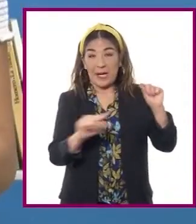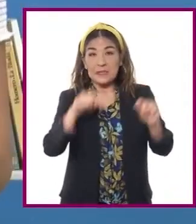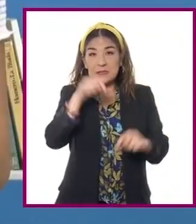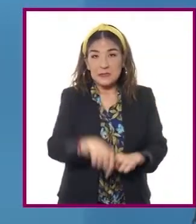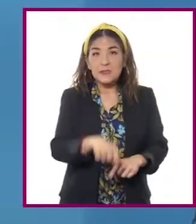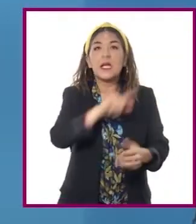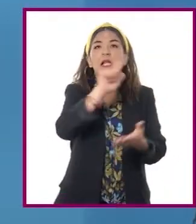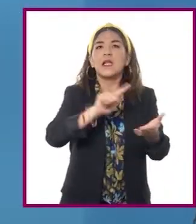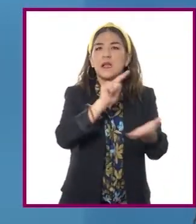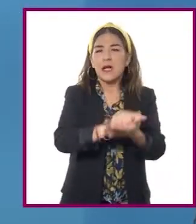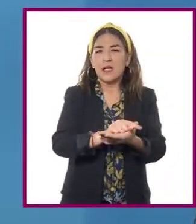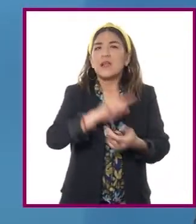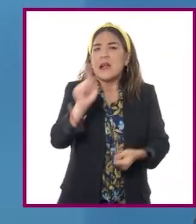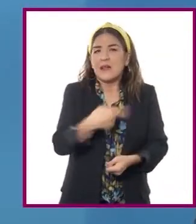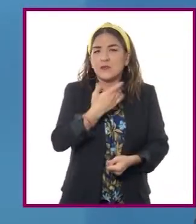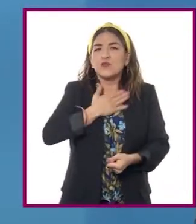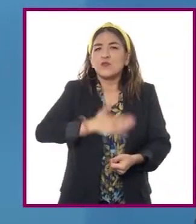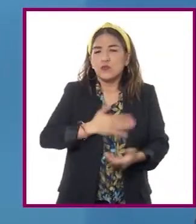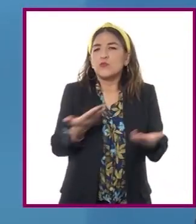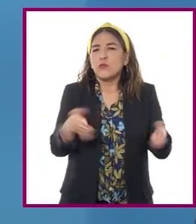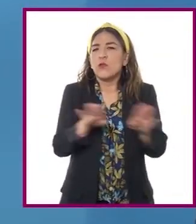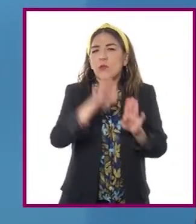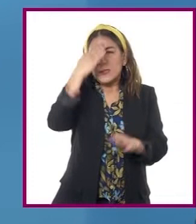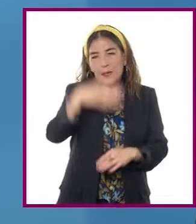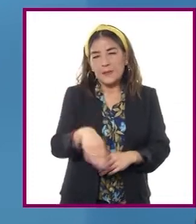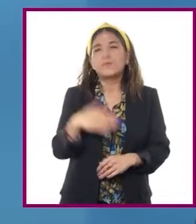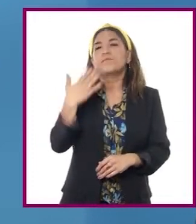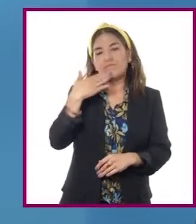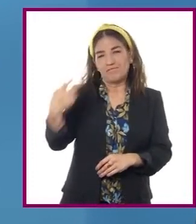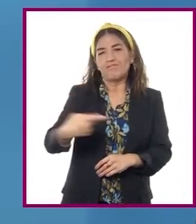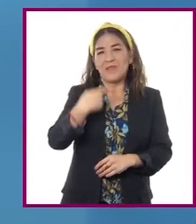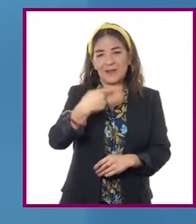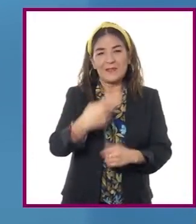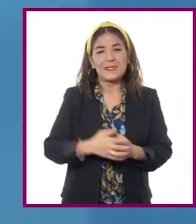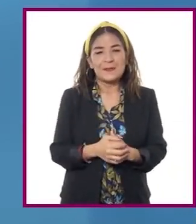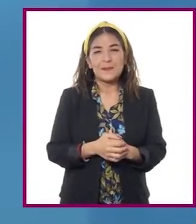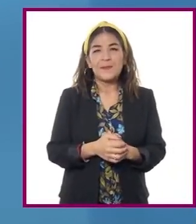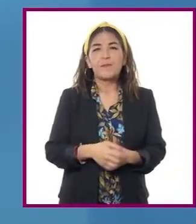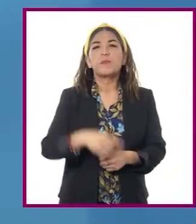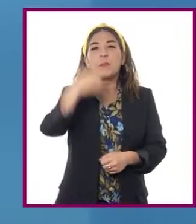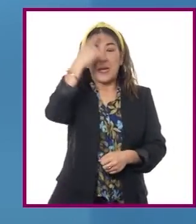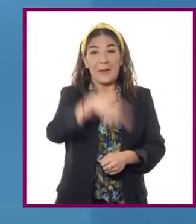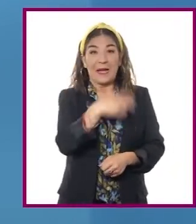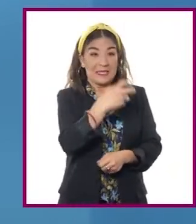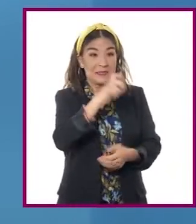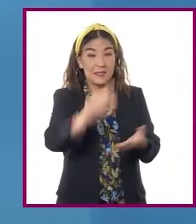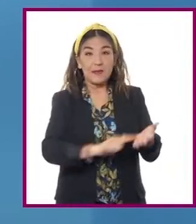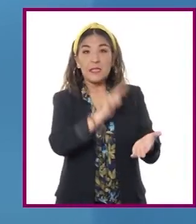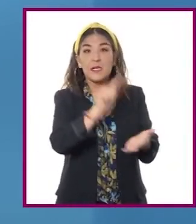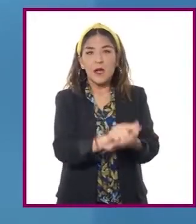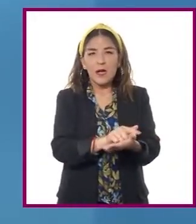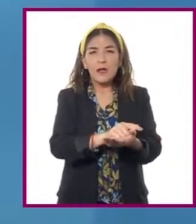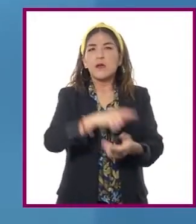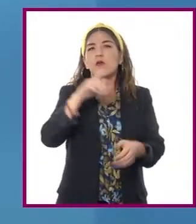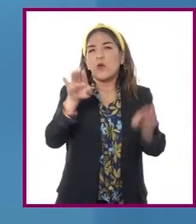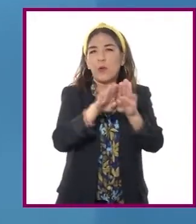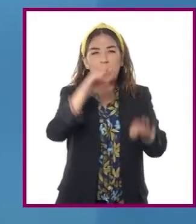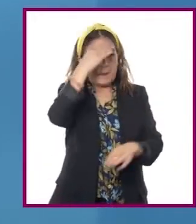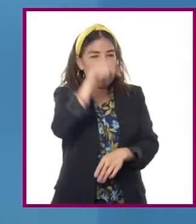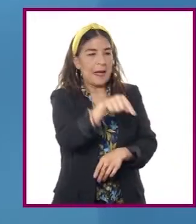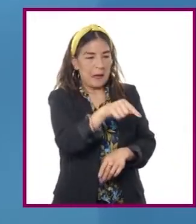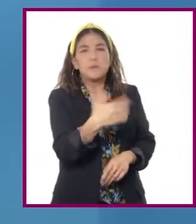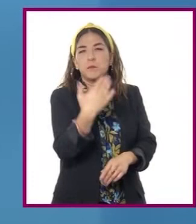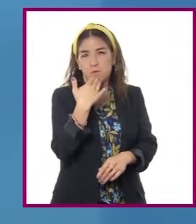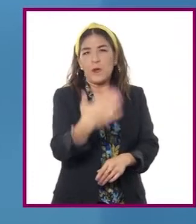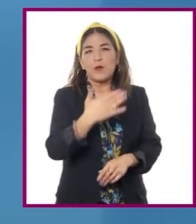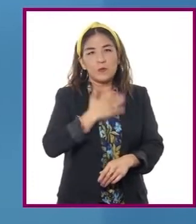justas? Muy buena pregunta, Nadia. Para que una ley se considere justa, debe cumplir